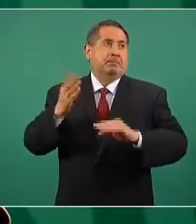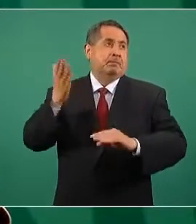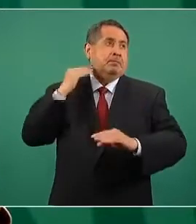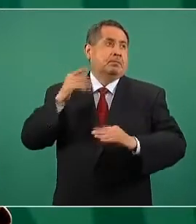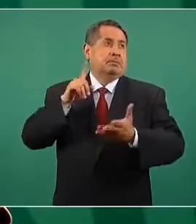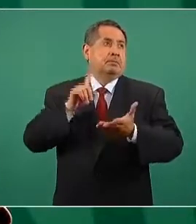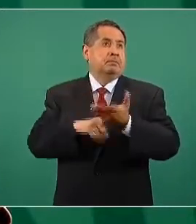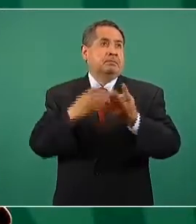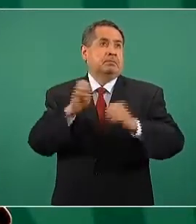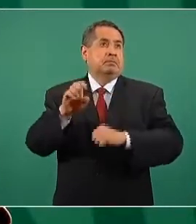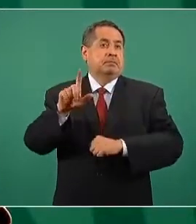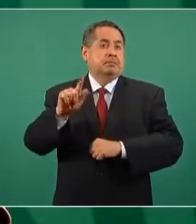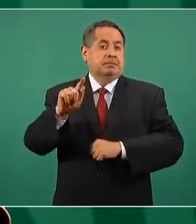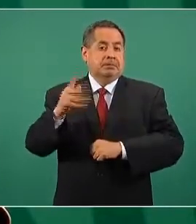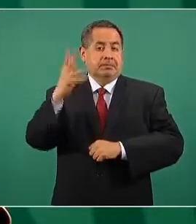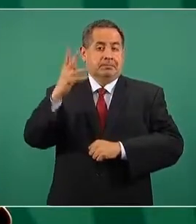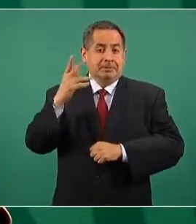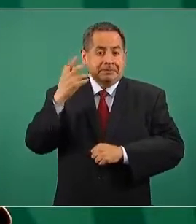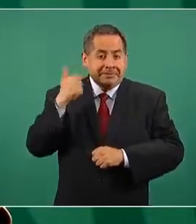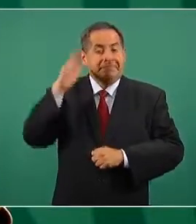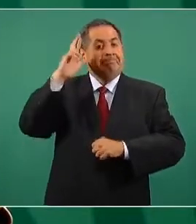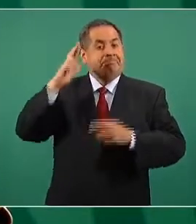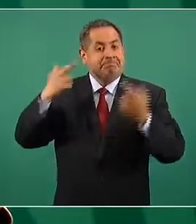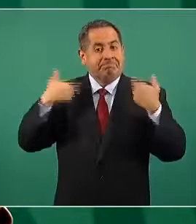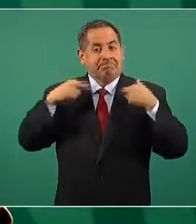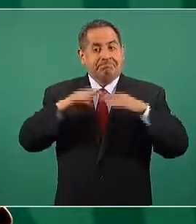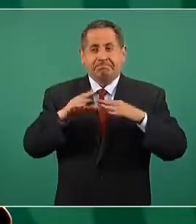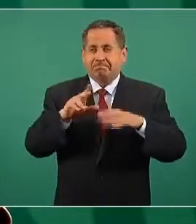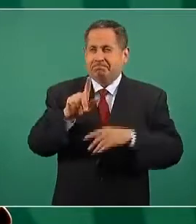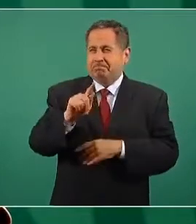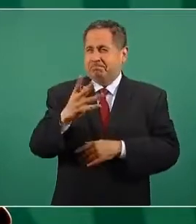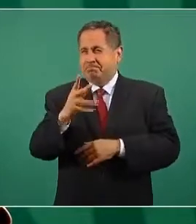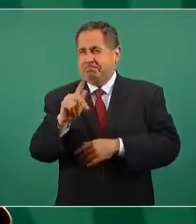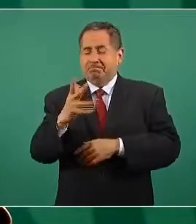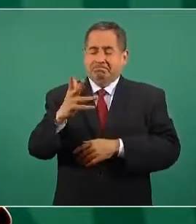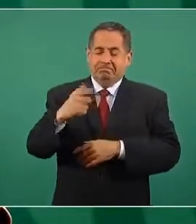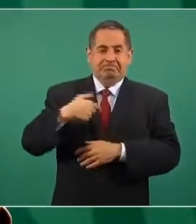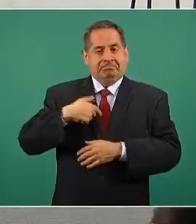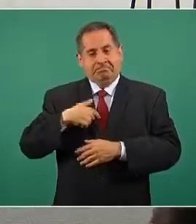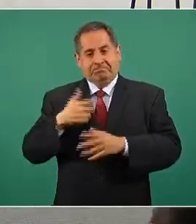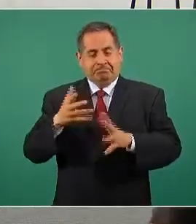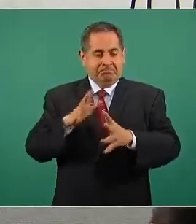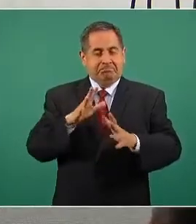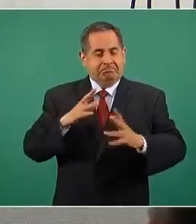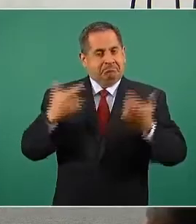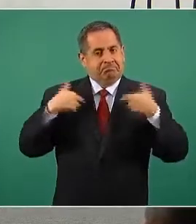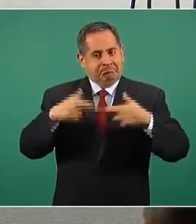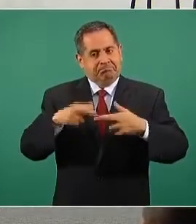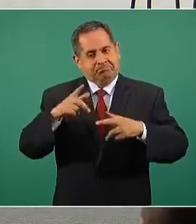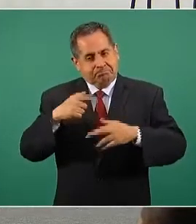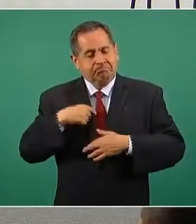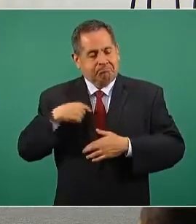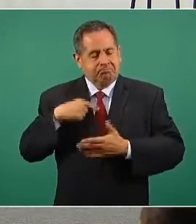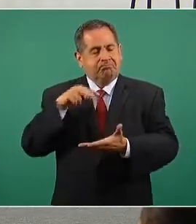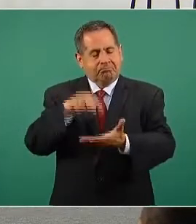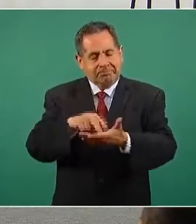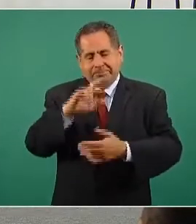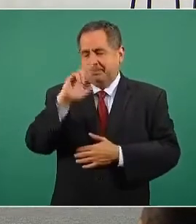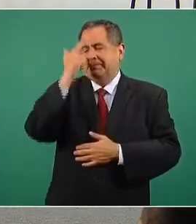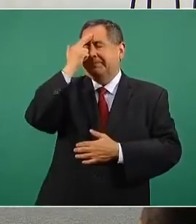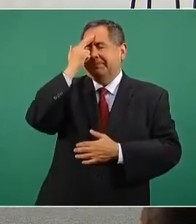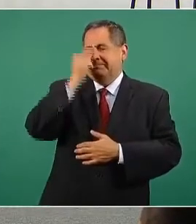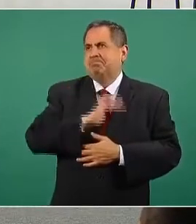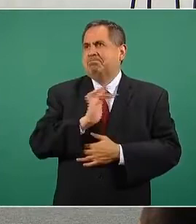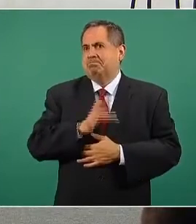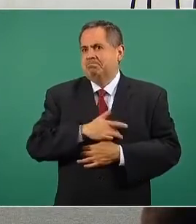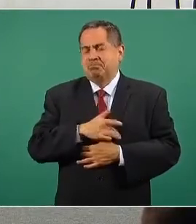de 1974 o 75, básicamente. Ahí estuve dando